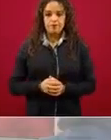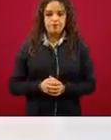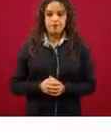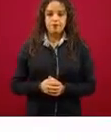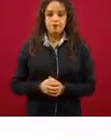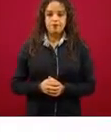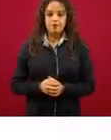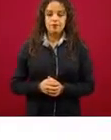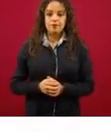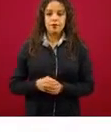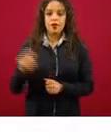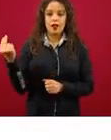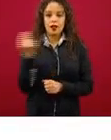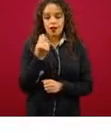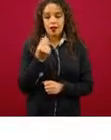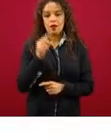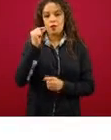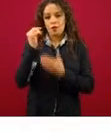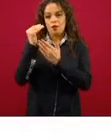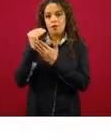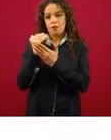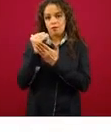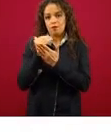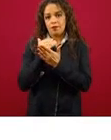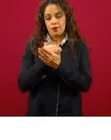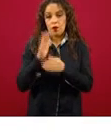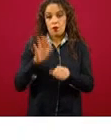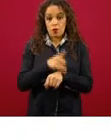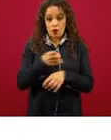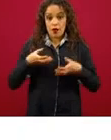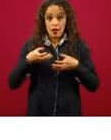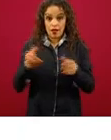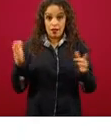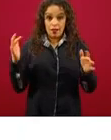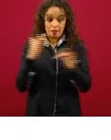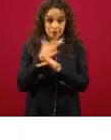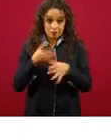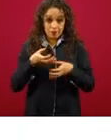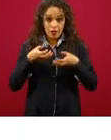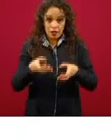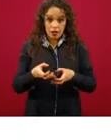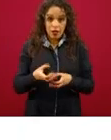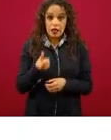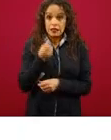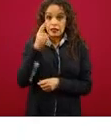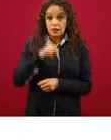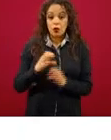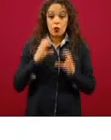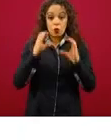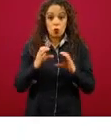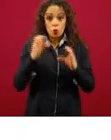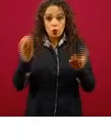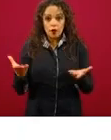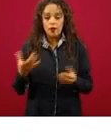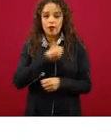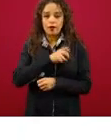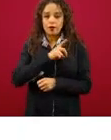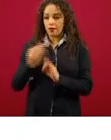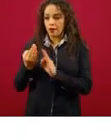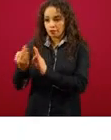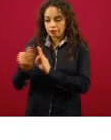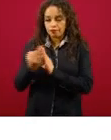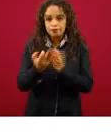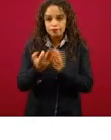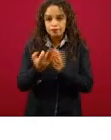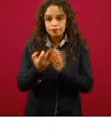movimientos no se han hecho con su debida sana distancia y medidas básicas de prevención